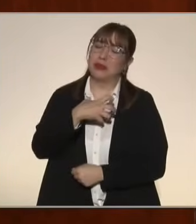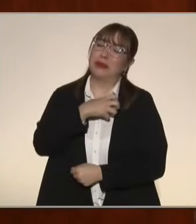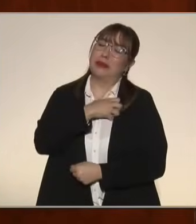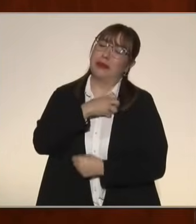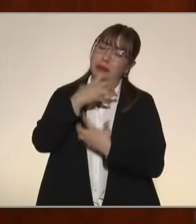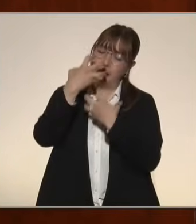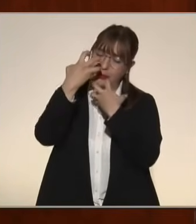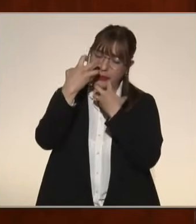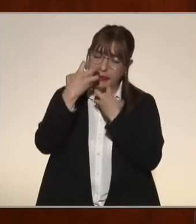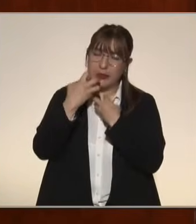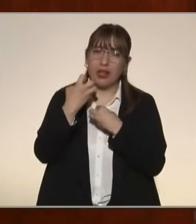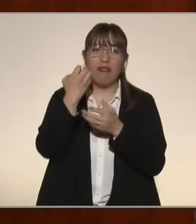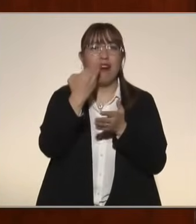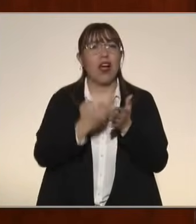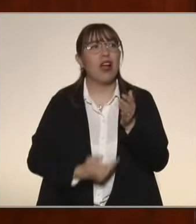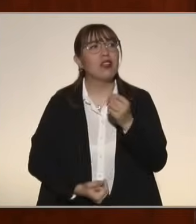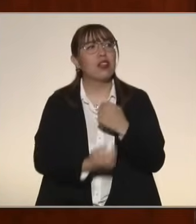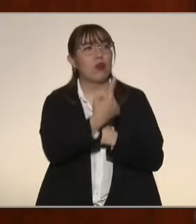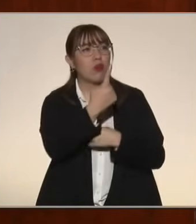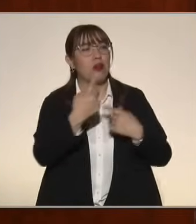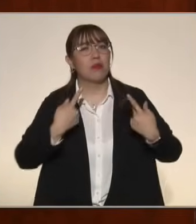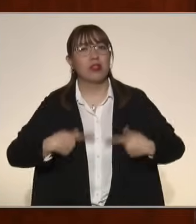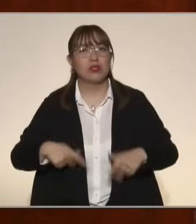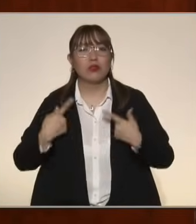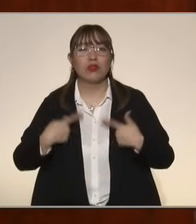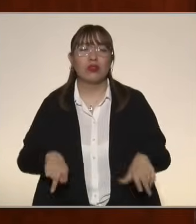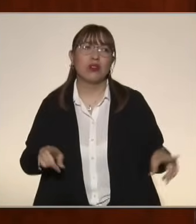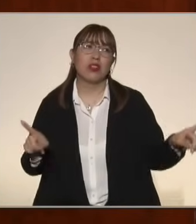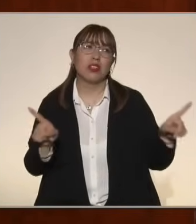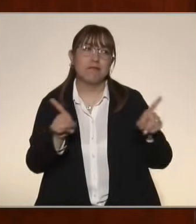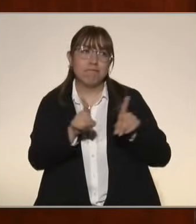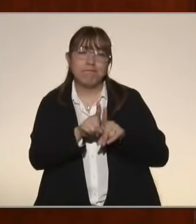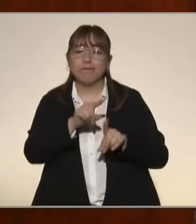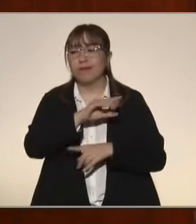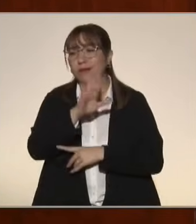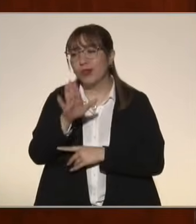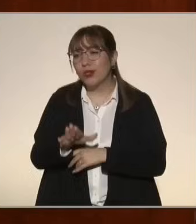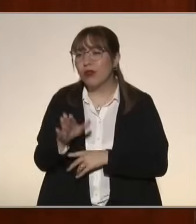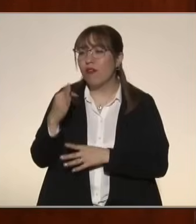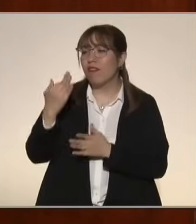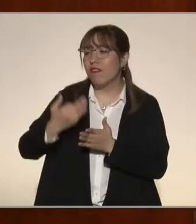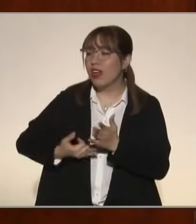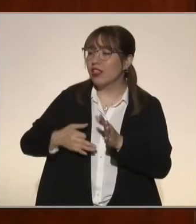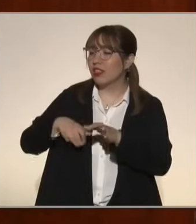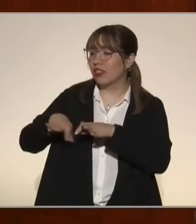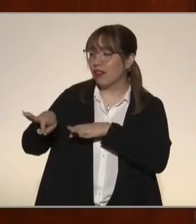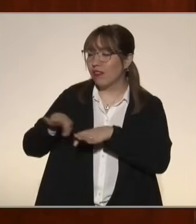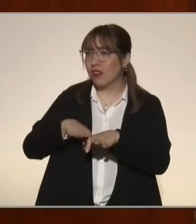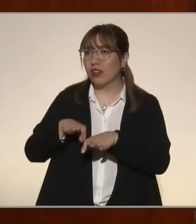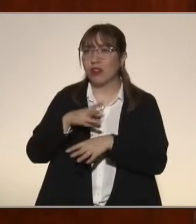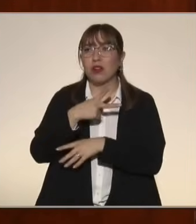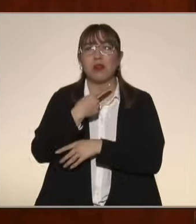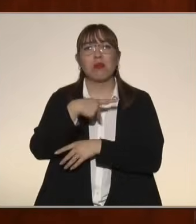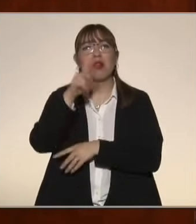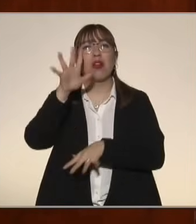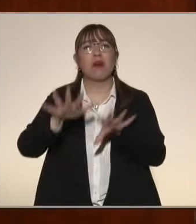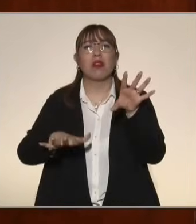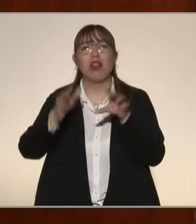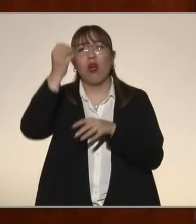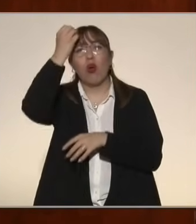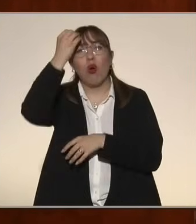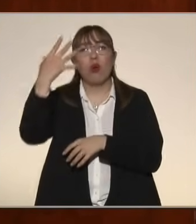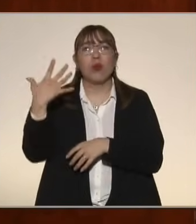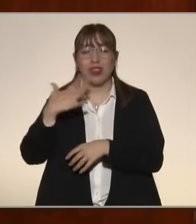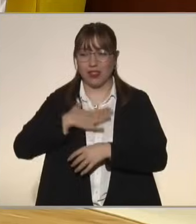porque te falta una persona o porque te falta un trabajo o porque te falta lo otro. Se nos olvida que estamos vivos. Se nos